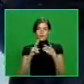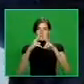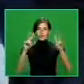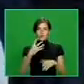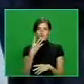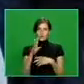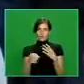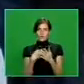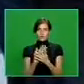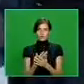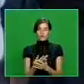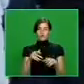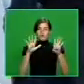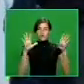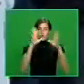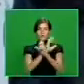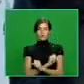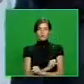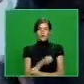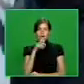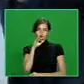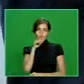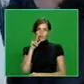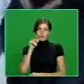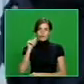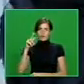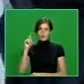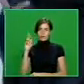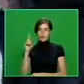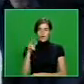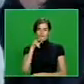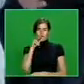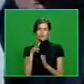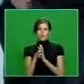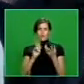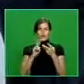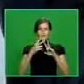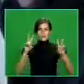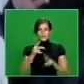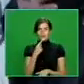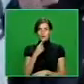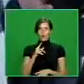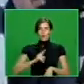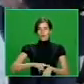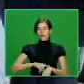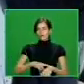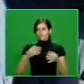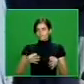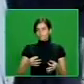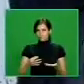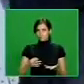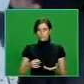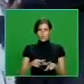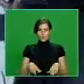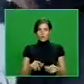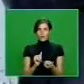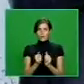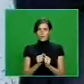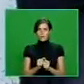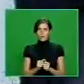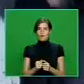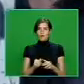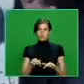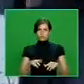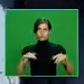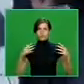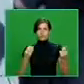4 a 9 de la noche estuve hablando con Víctor claro un día así hablando sobre la paz y dijimos que ese el horario para que la canchas estén llena de gente